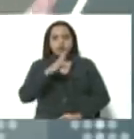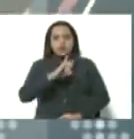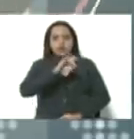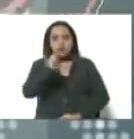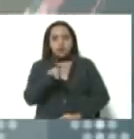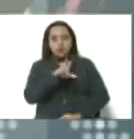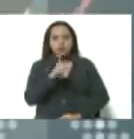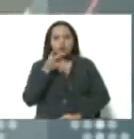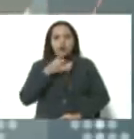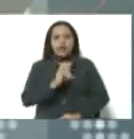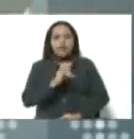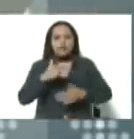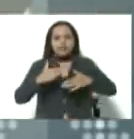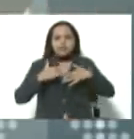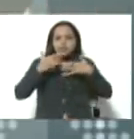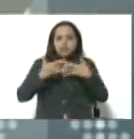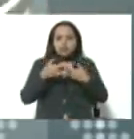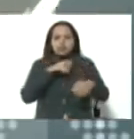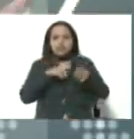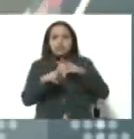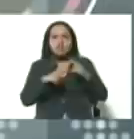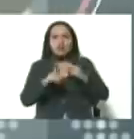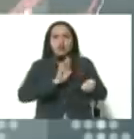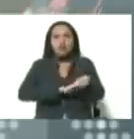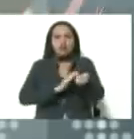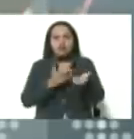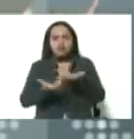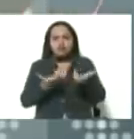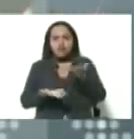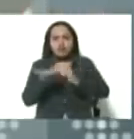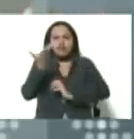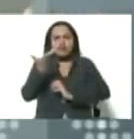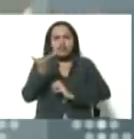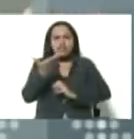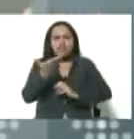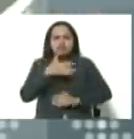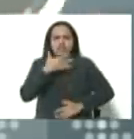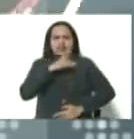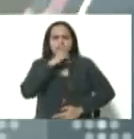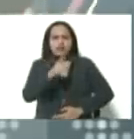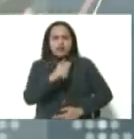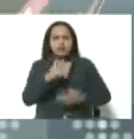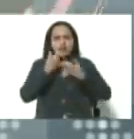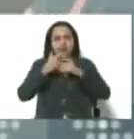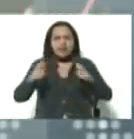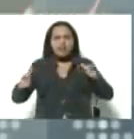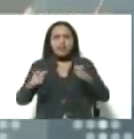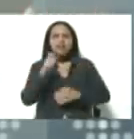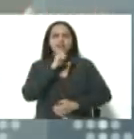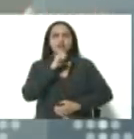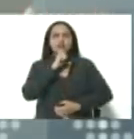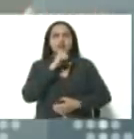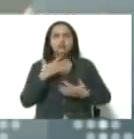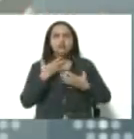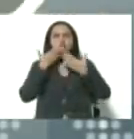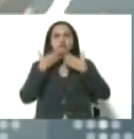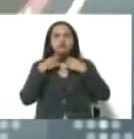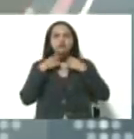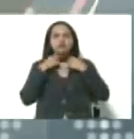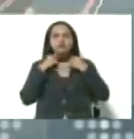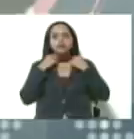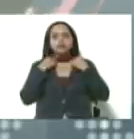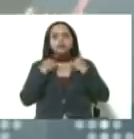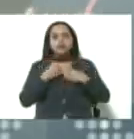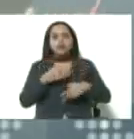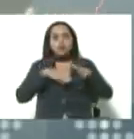ciertos síntomas caracterizados por fiebre malestar general dificultad respiratoria fueron citarse tiene la